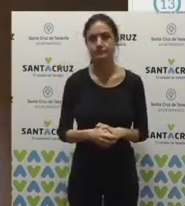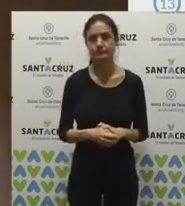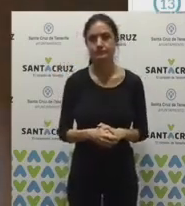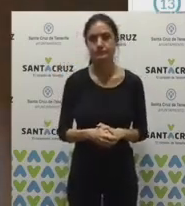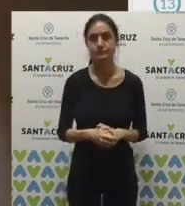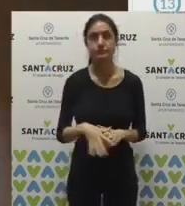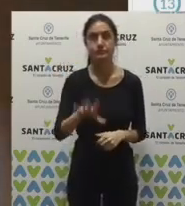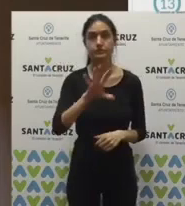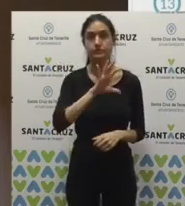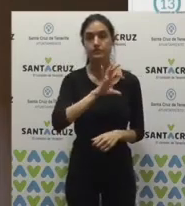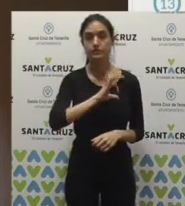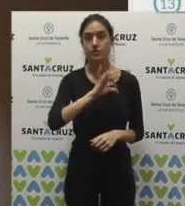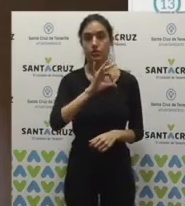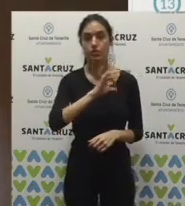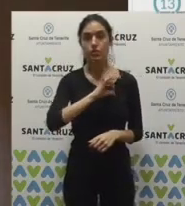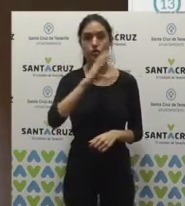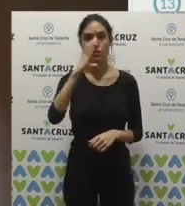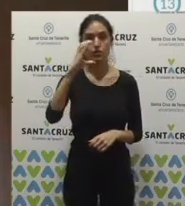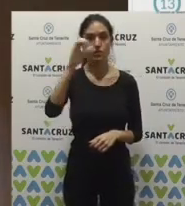don carlos